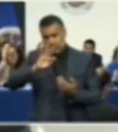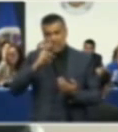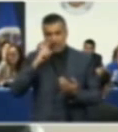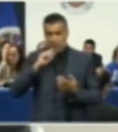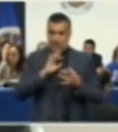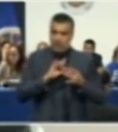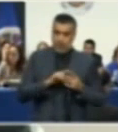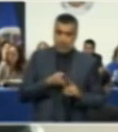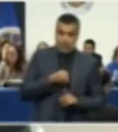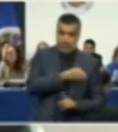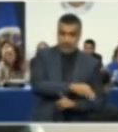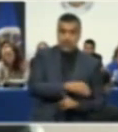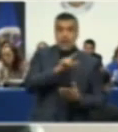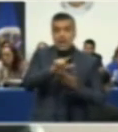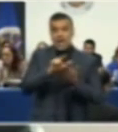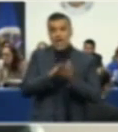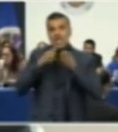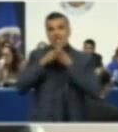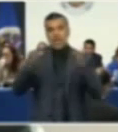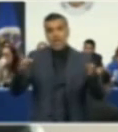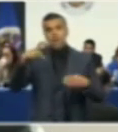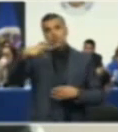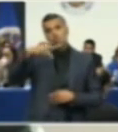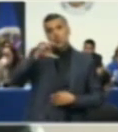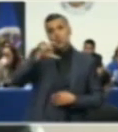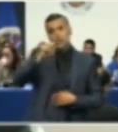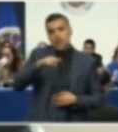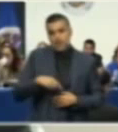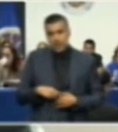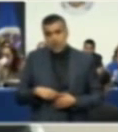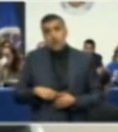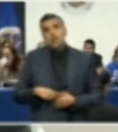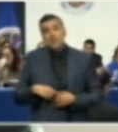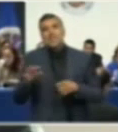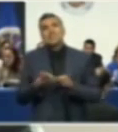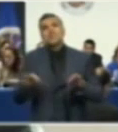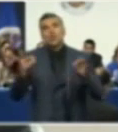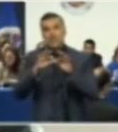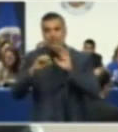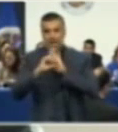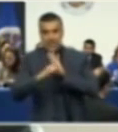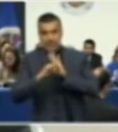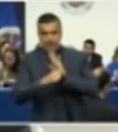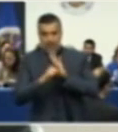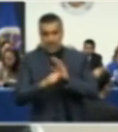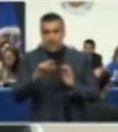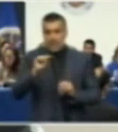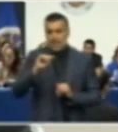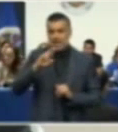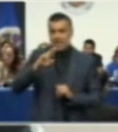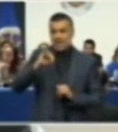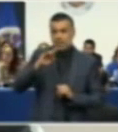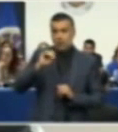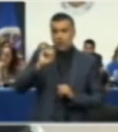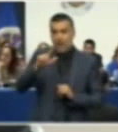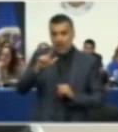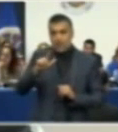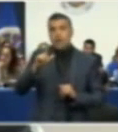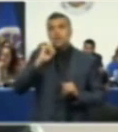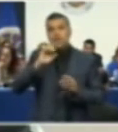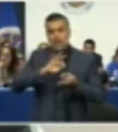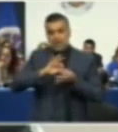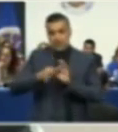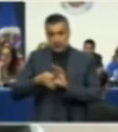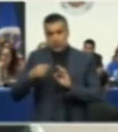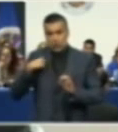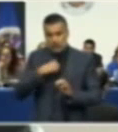referida, Ley General de la Persona con Discapacidad. También es importante resaltar que el Tribunal Constitucional, máximo intérprete de